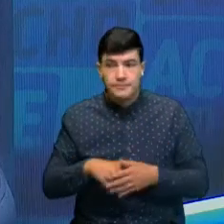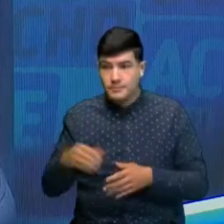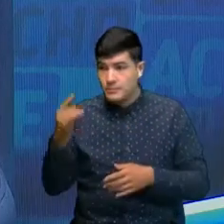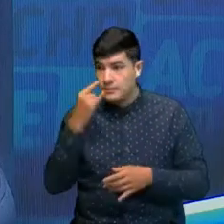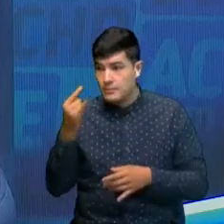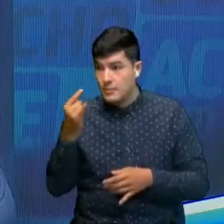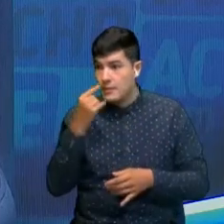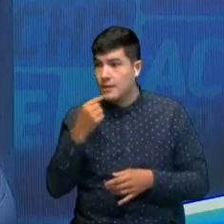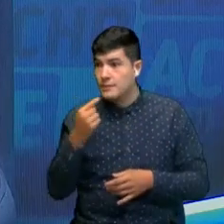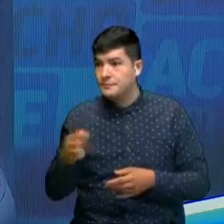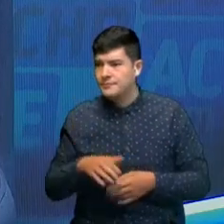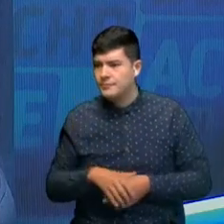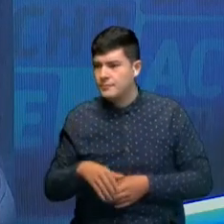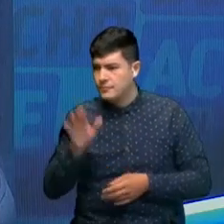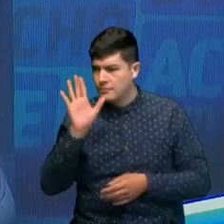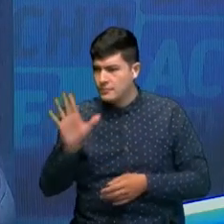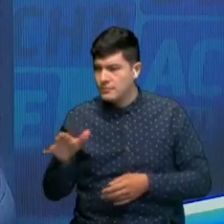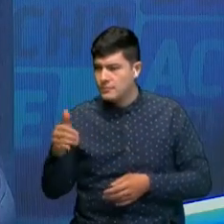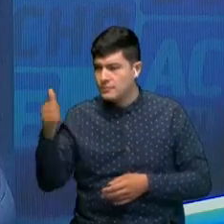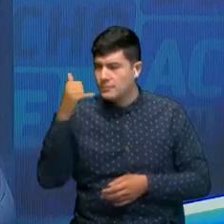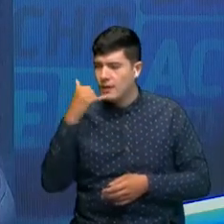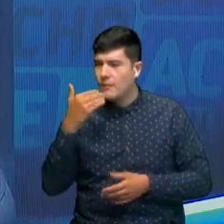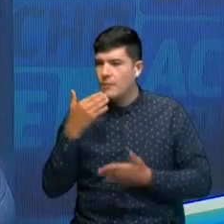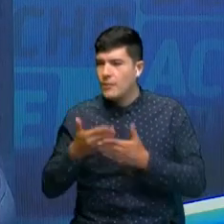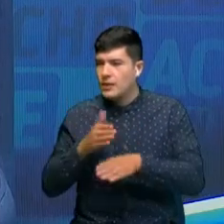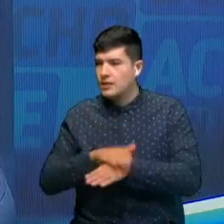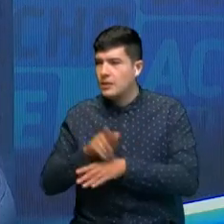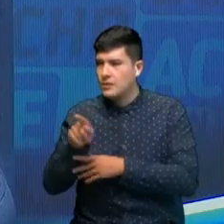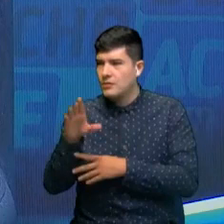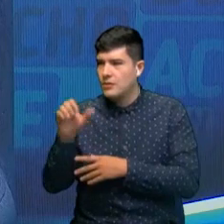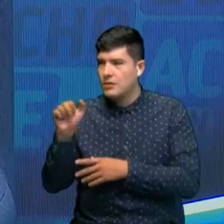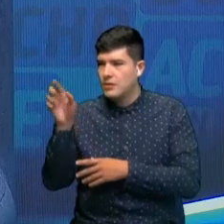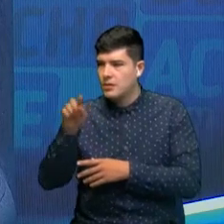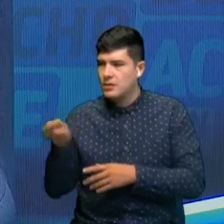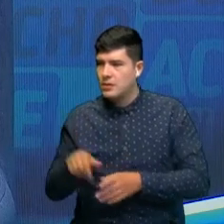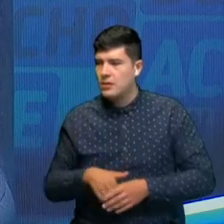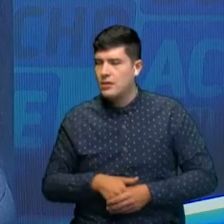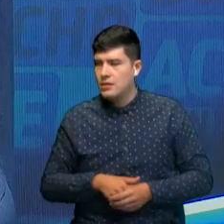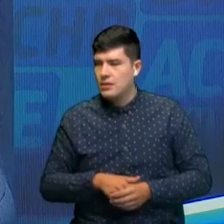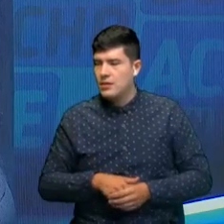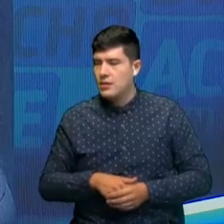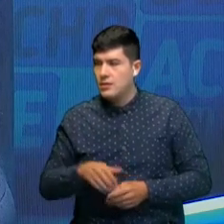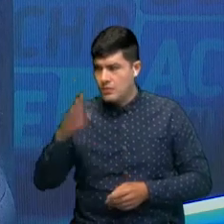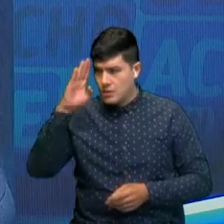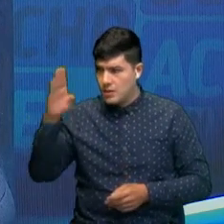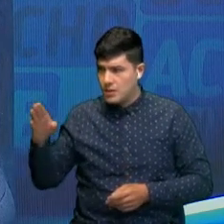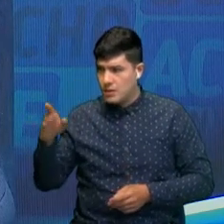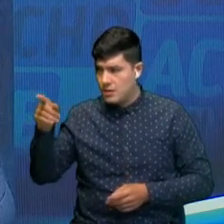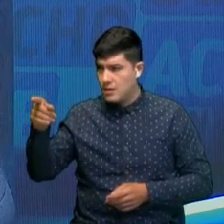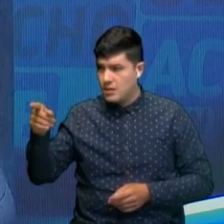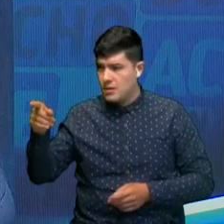Don Carlos, usted está en línea. ¿Cómo le va? Muy buena tarde. ¿Qué pasó? Don Carlos.